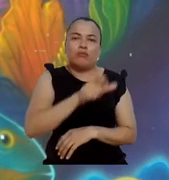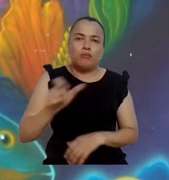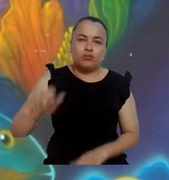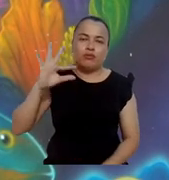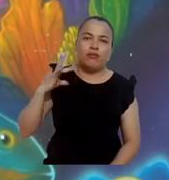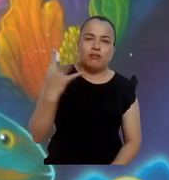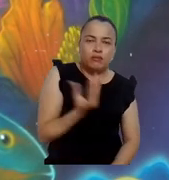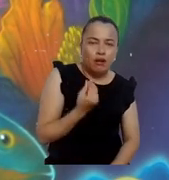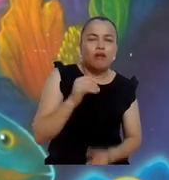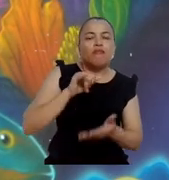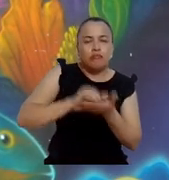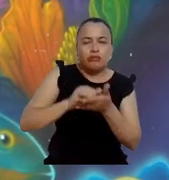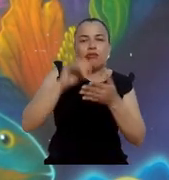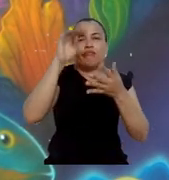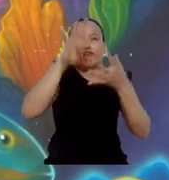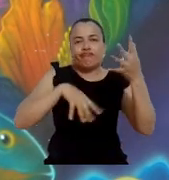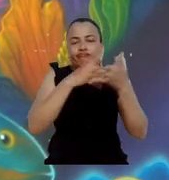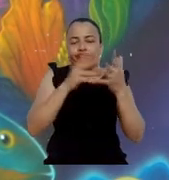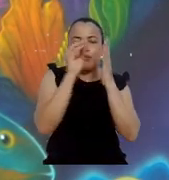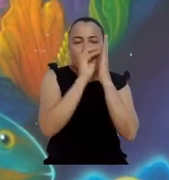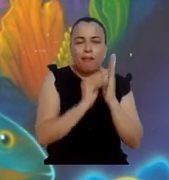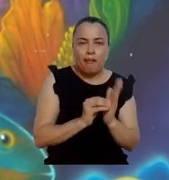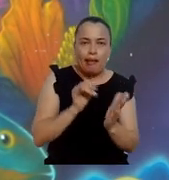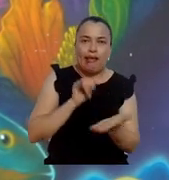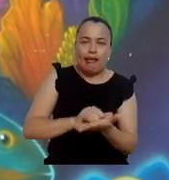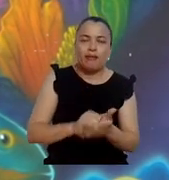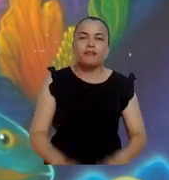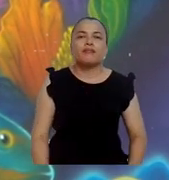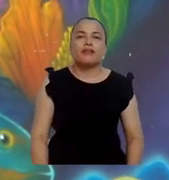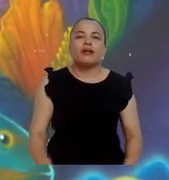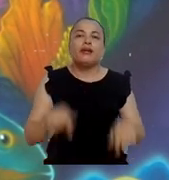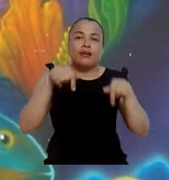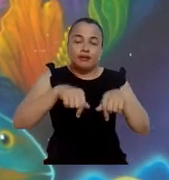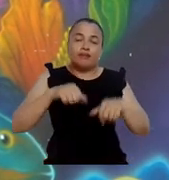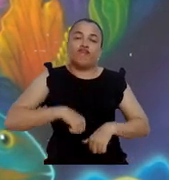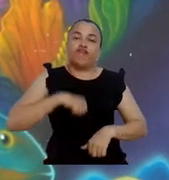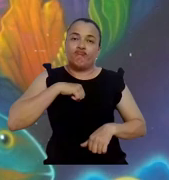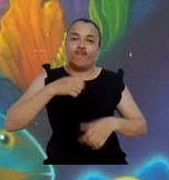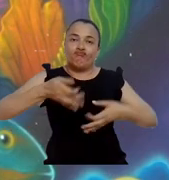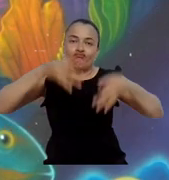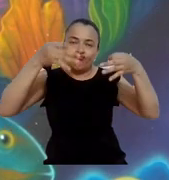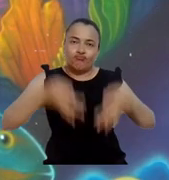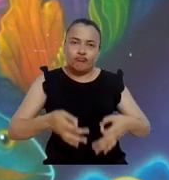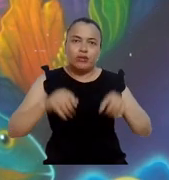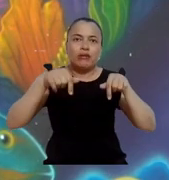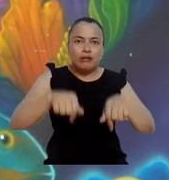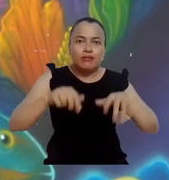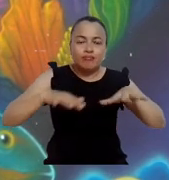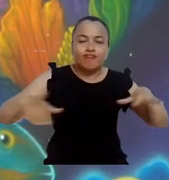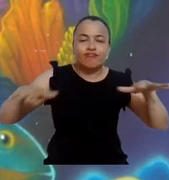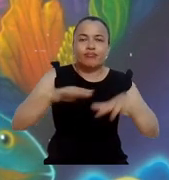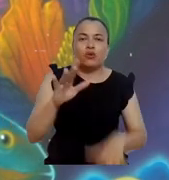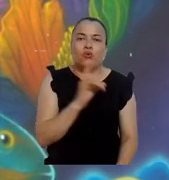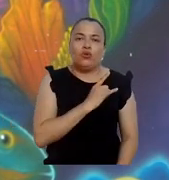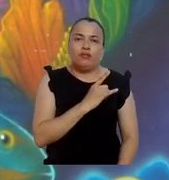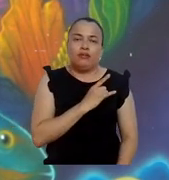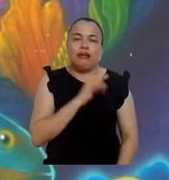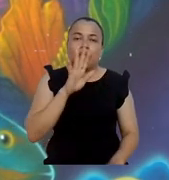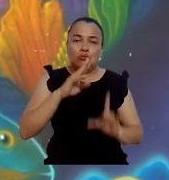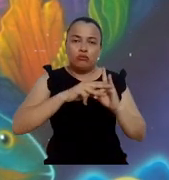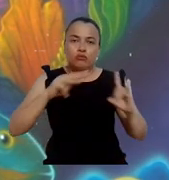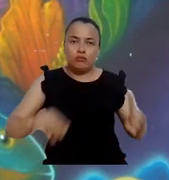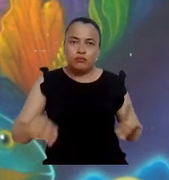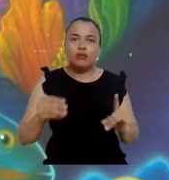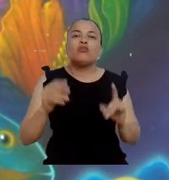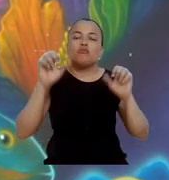totalmente convencida que todo inicia desde la educación y que más que desde este plantel tan maravilloso como la Universidad de Magdalena nos brinda la